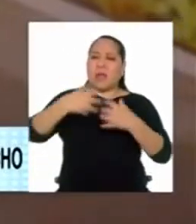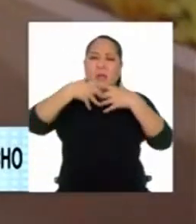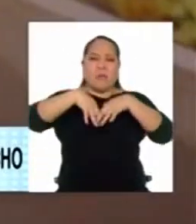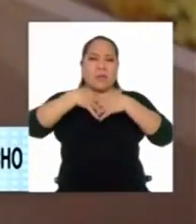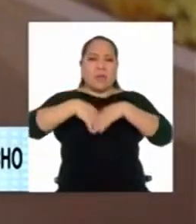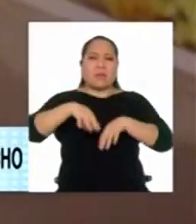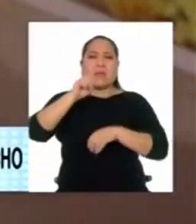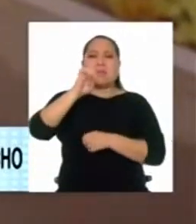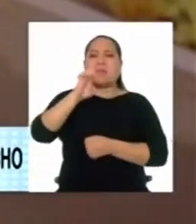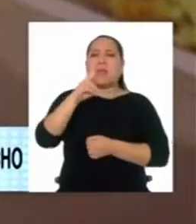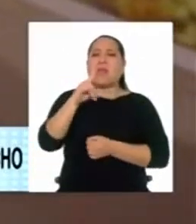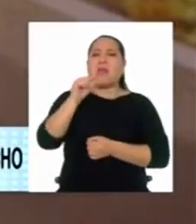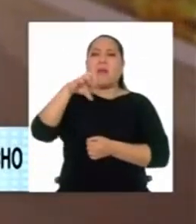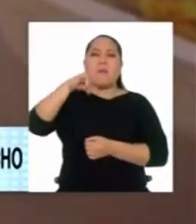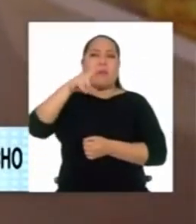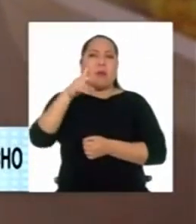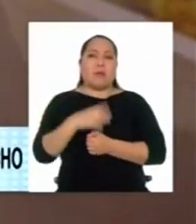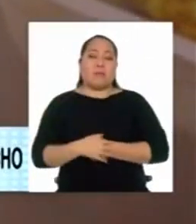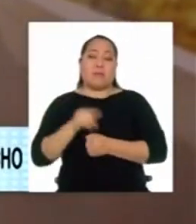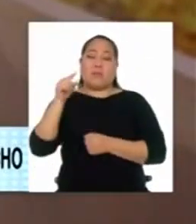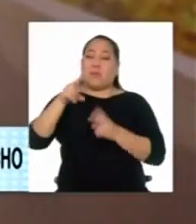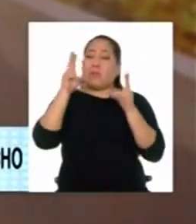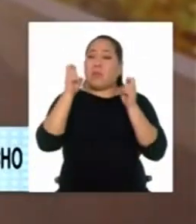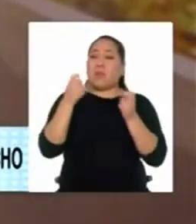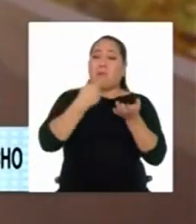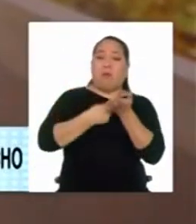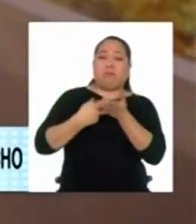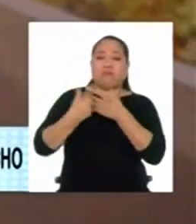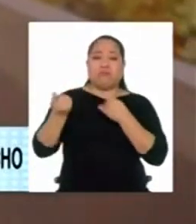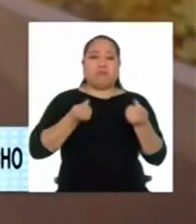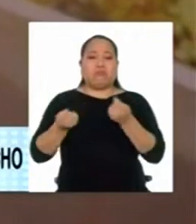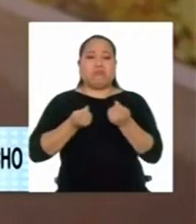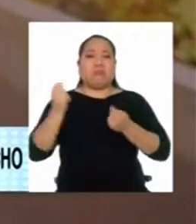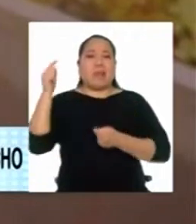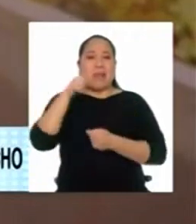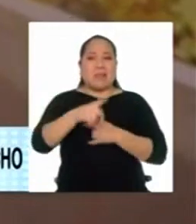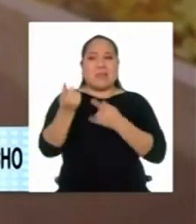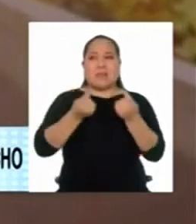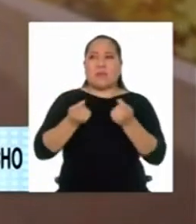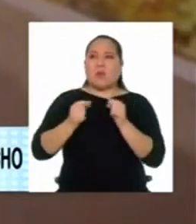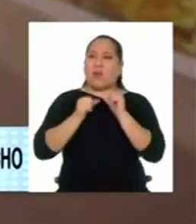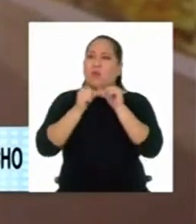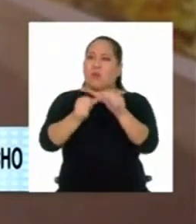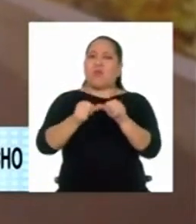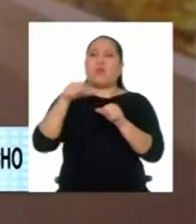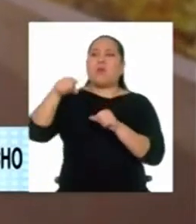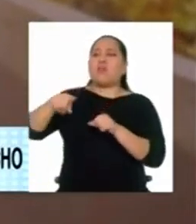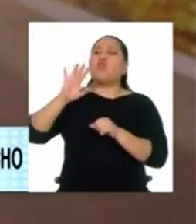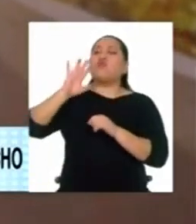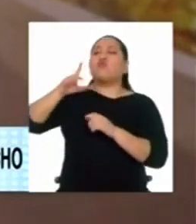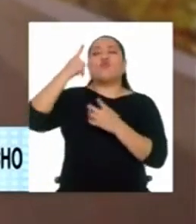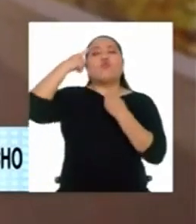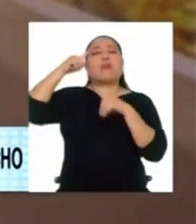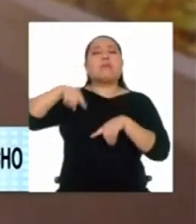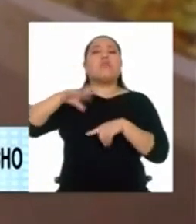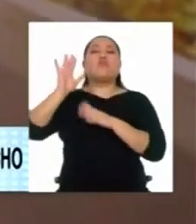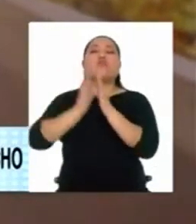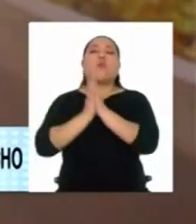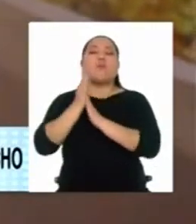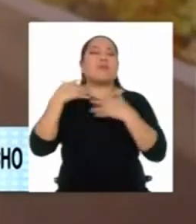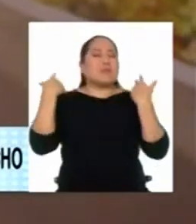podemos permitir que por situaciones burocráticas esta administración siga haciendo lo que quiere. Vamos a